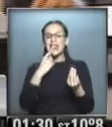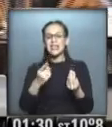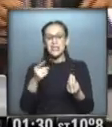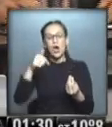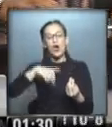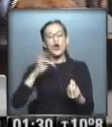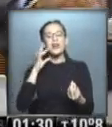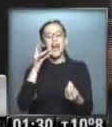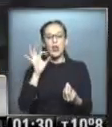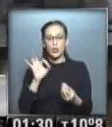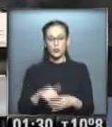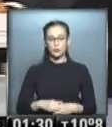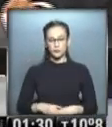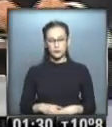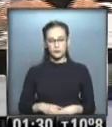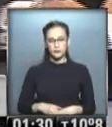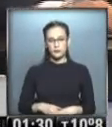Ricardo Echegaray y Bossi.